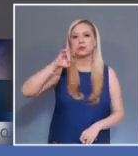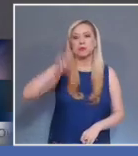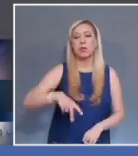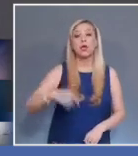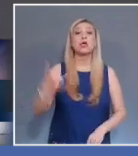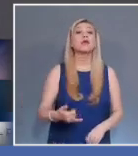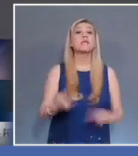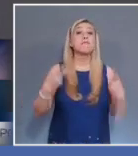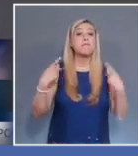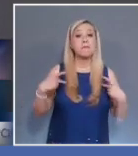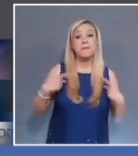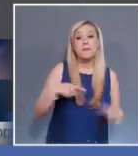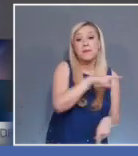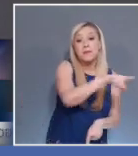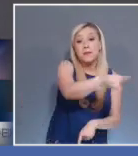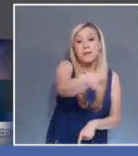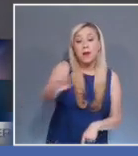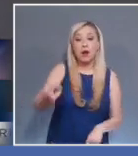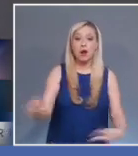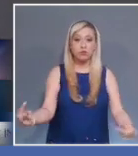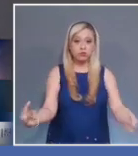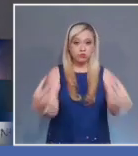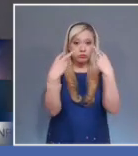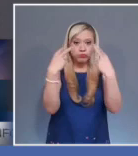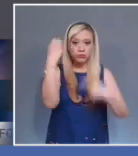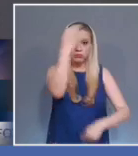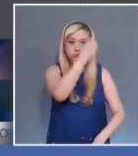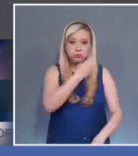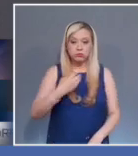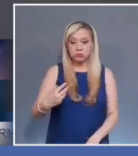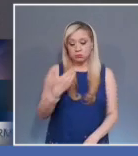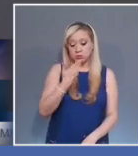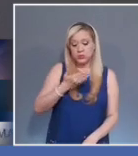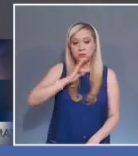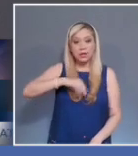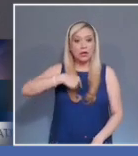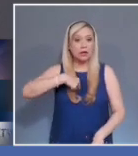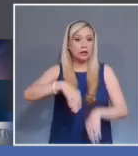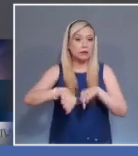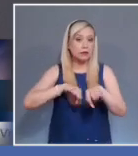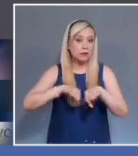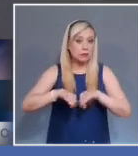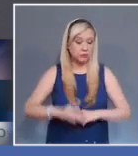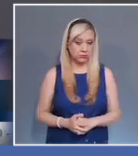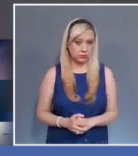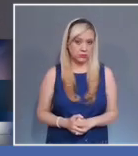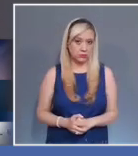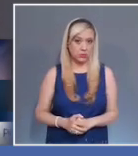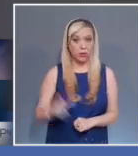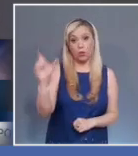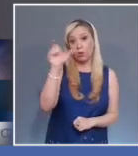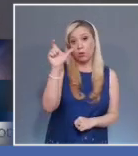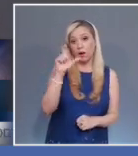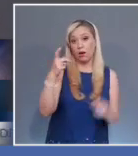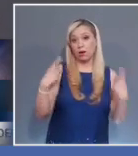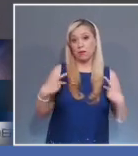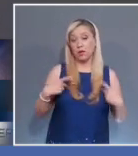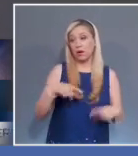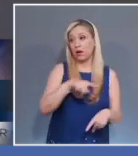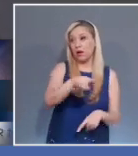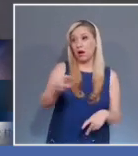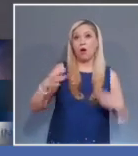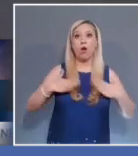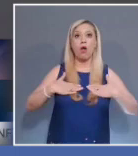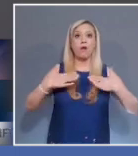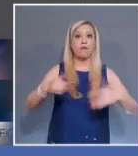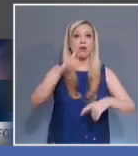pueda evaluar nuestra labor. Cuando el público confía en la imparcialidad del sistema judicial,